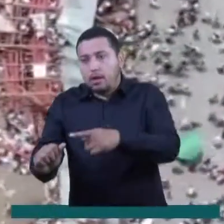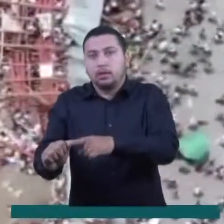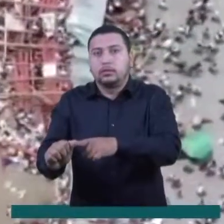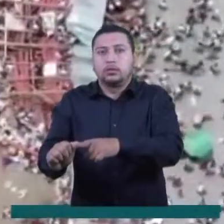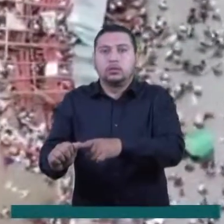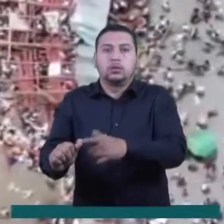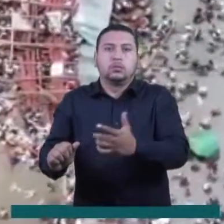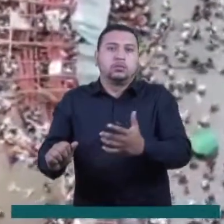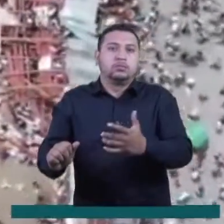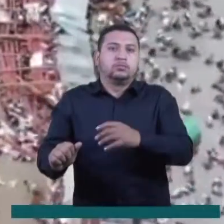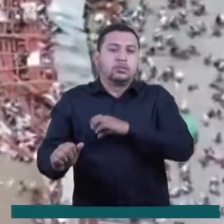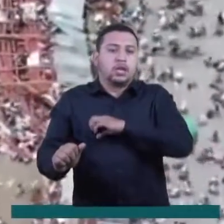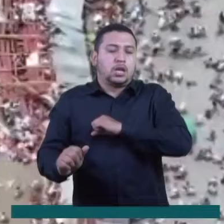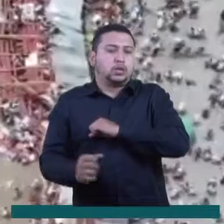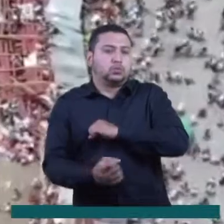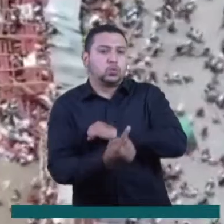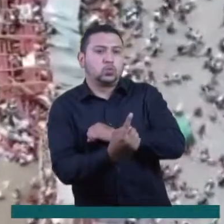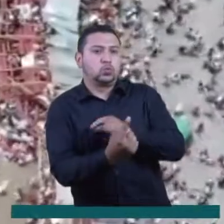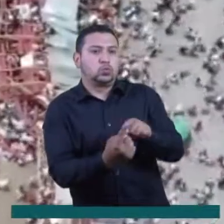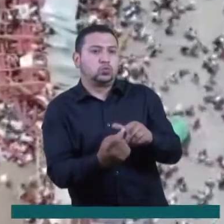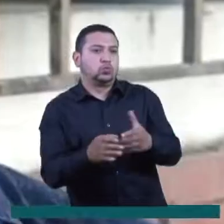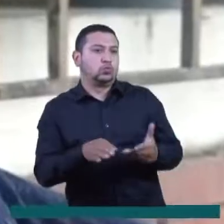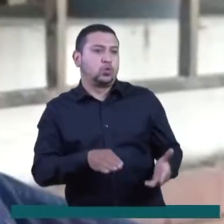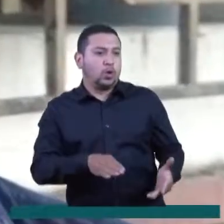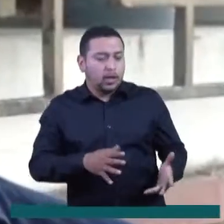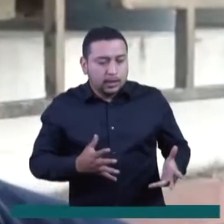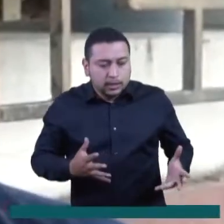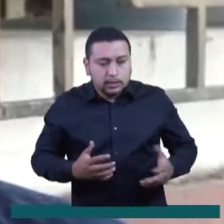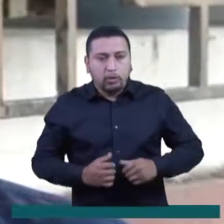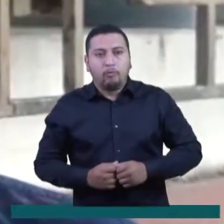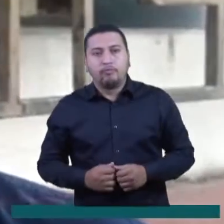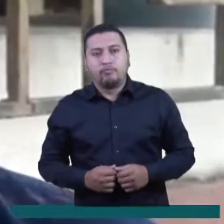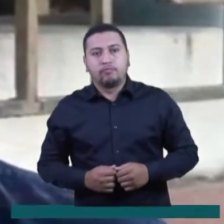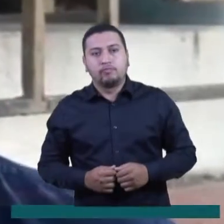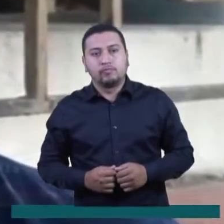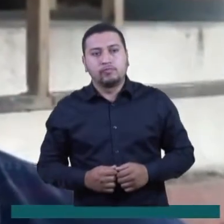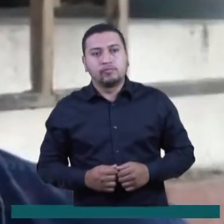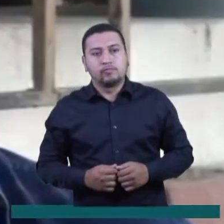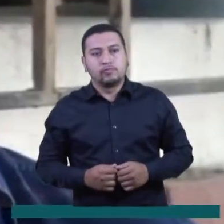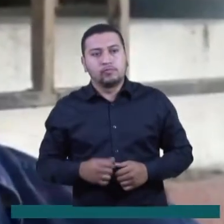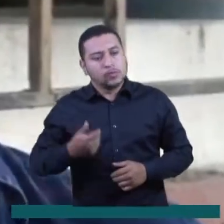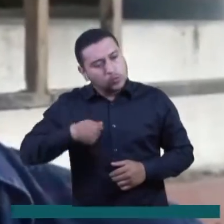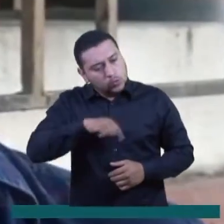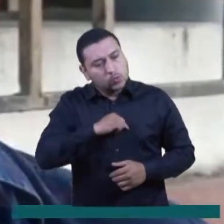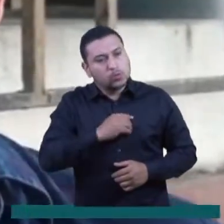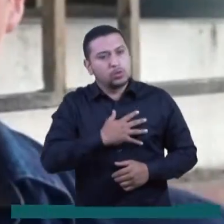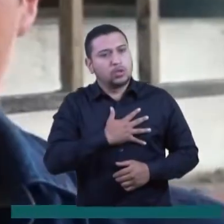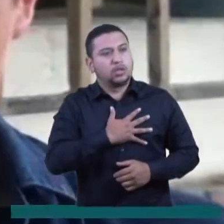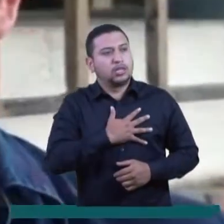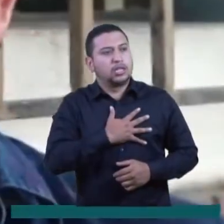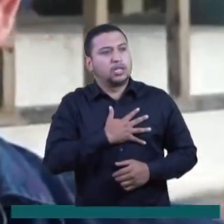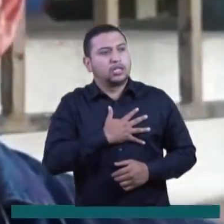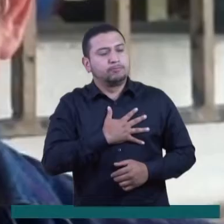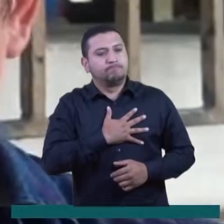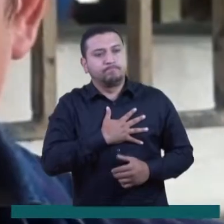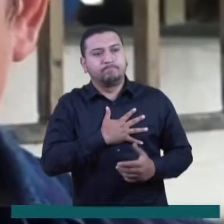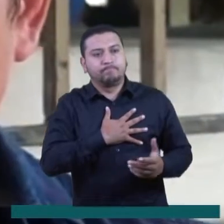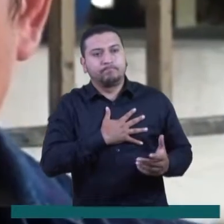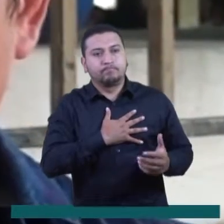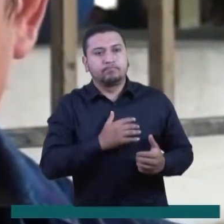que desafortunadamente una falleció de 3 añitos. Le dimos